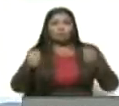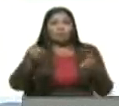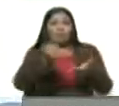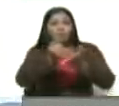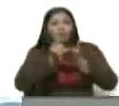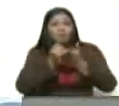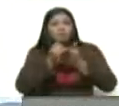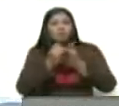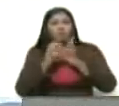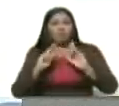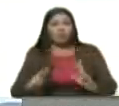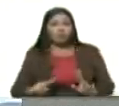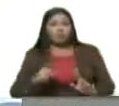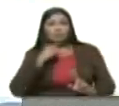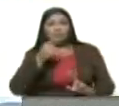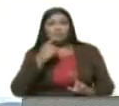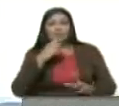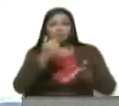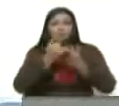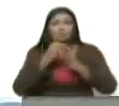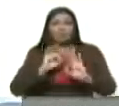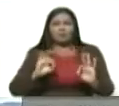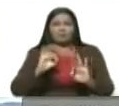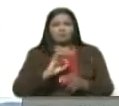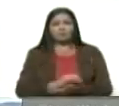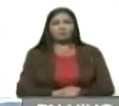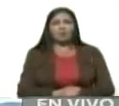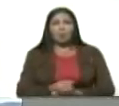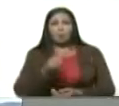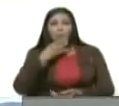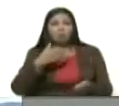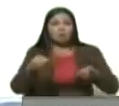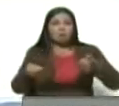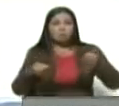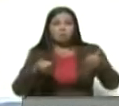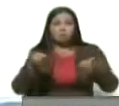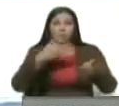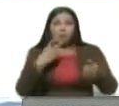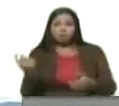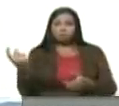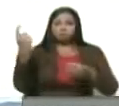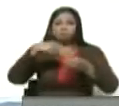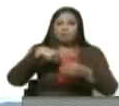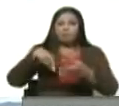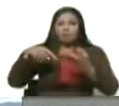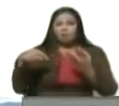el camión, que eso no traía ayuda humanitaria, nada. Era el camión con el cual ellos iban a entrar, pues.